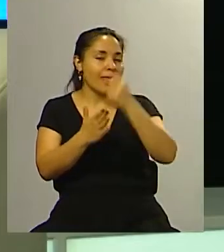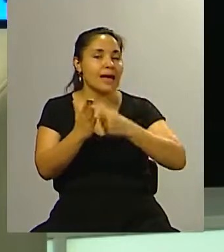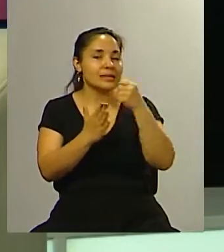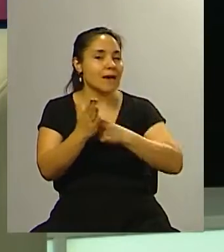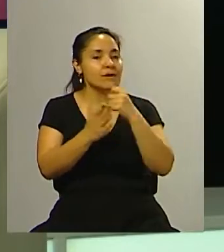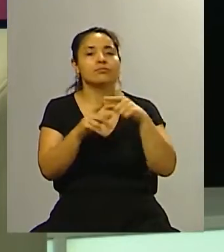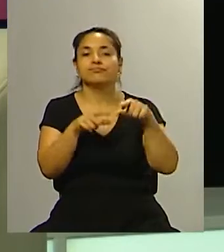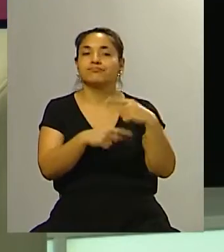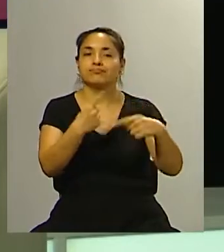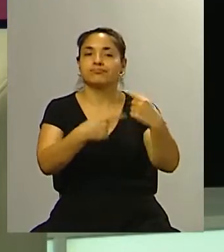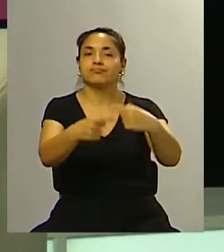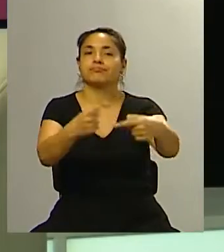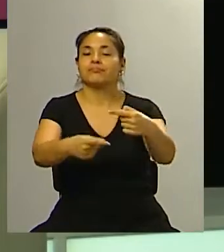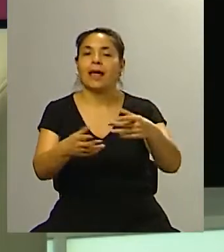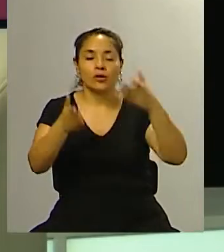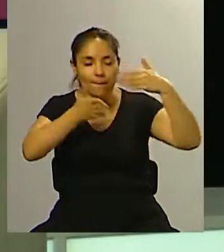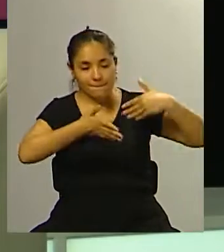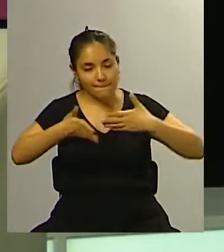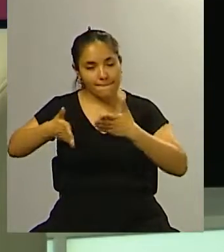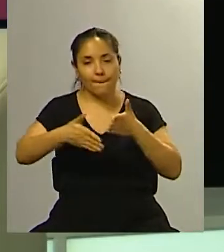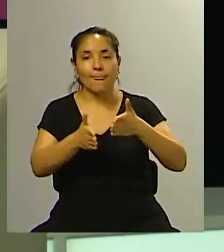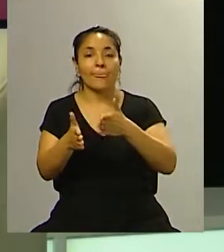seguir transitando. Es un camino en el cual hemos